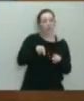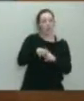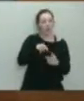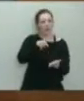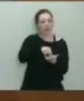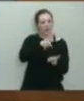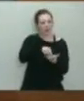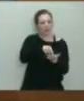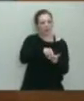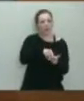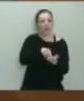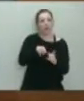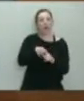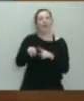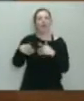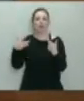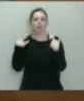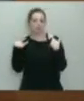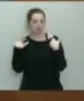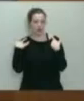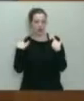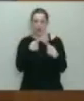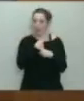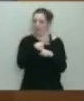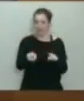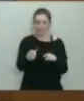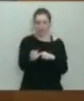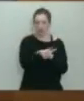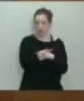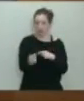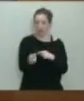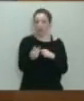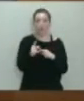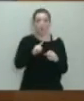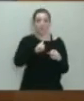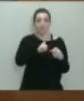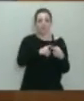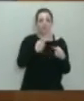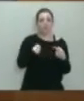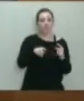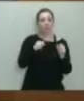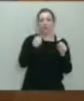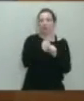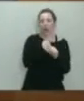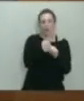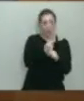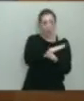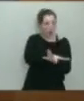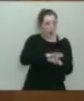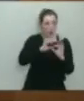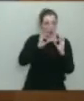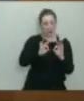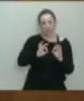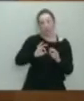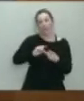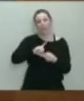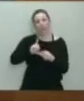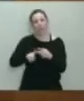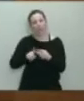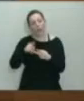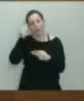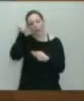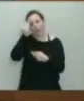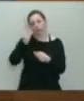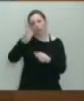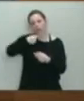exigente con la responsabilidad. La primera va dirigida en exclusiva a la labor de este Gobierno, pero la segunda creo que